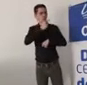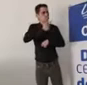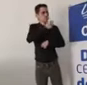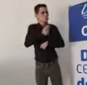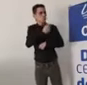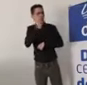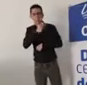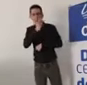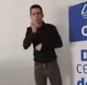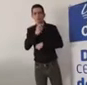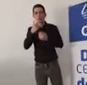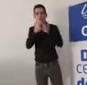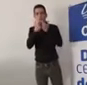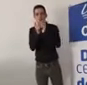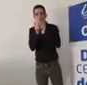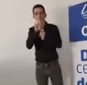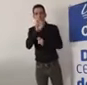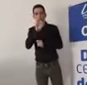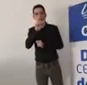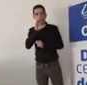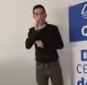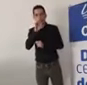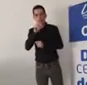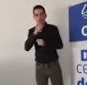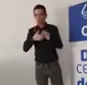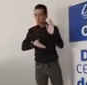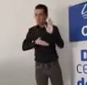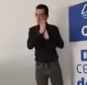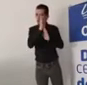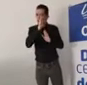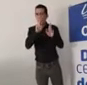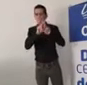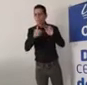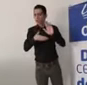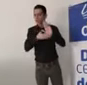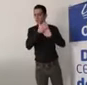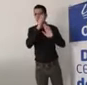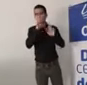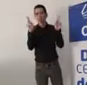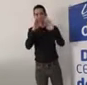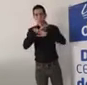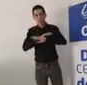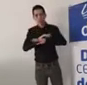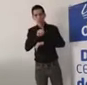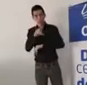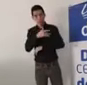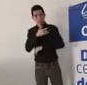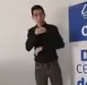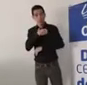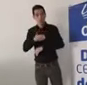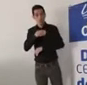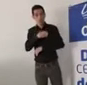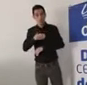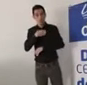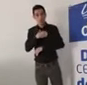grupo guerrillero, y aprueba los acuerdos de paz que se construyeron a través del diálogo y la negociación, y etcétera? Es decir, ¿quiere la